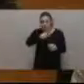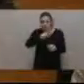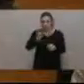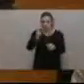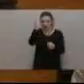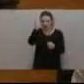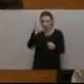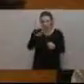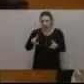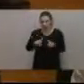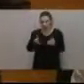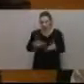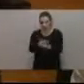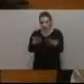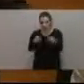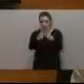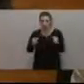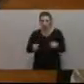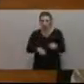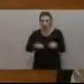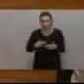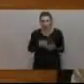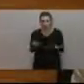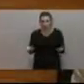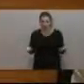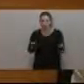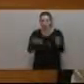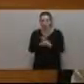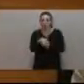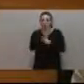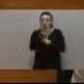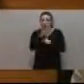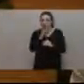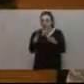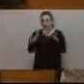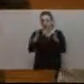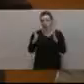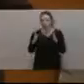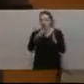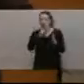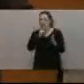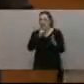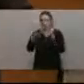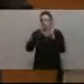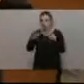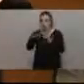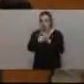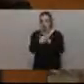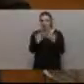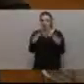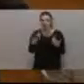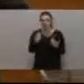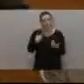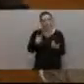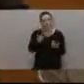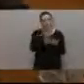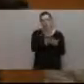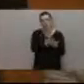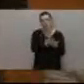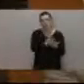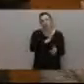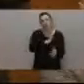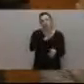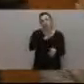sociedad asturiana en general, en este difícil y concreto momento, es exigirle, señora consejera, una especial sensibilidad